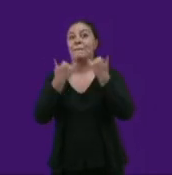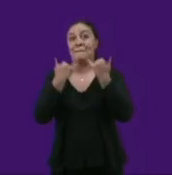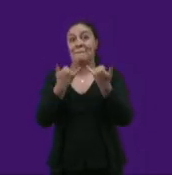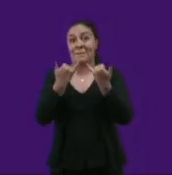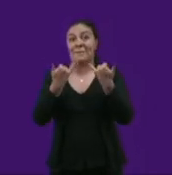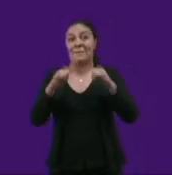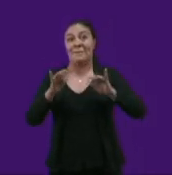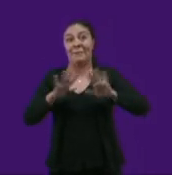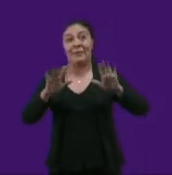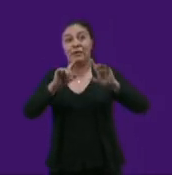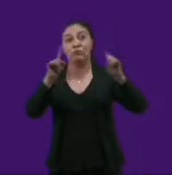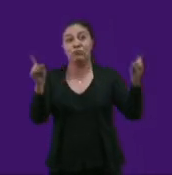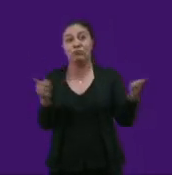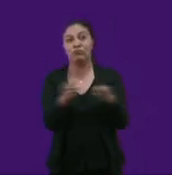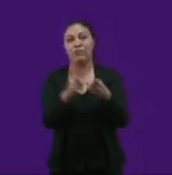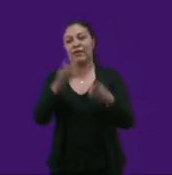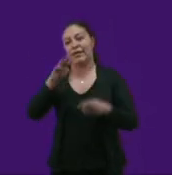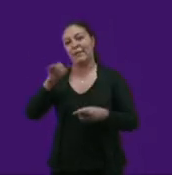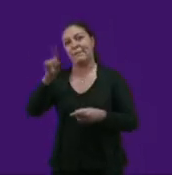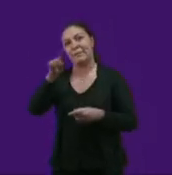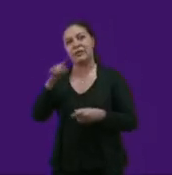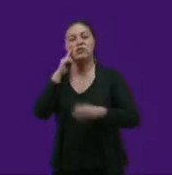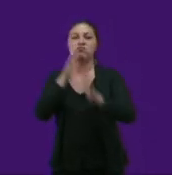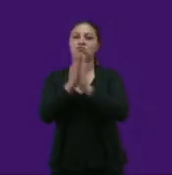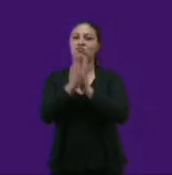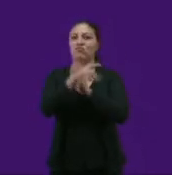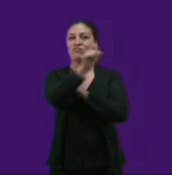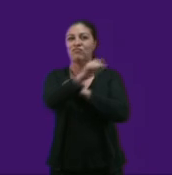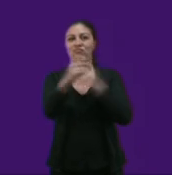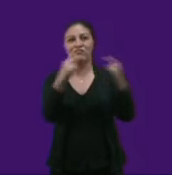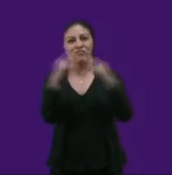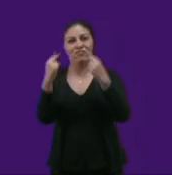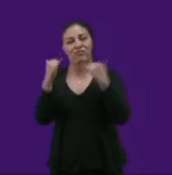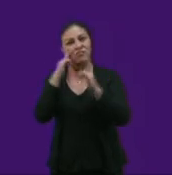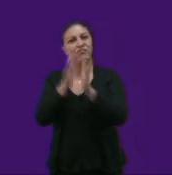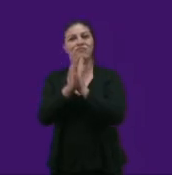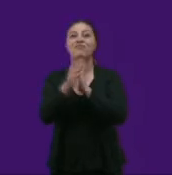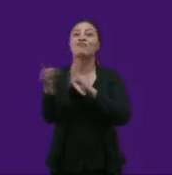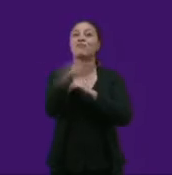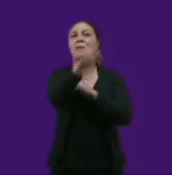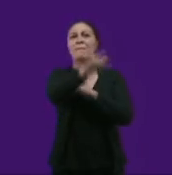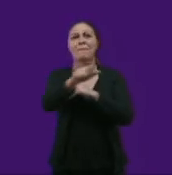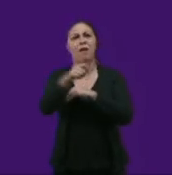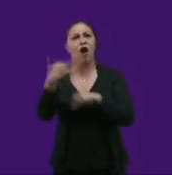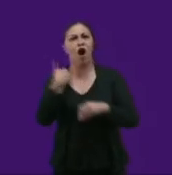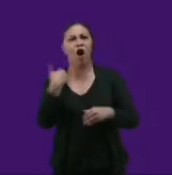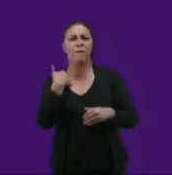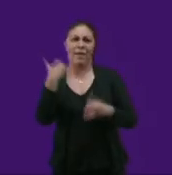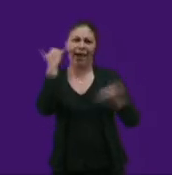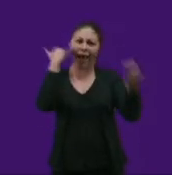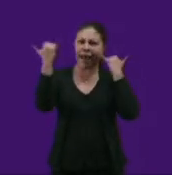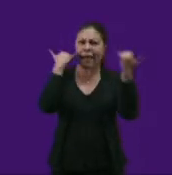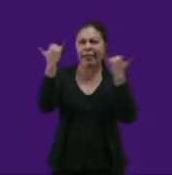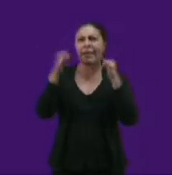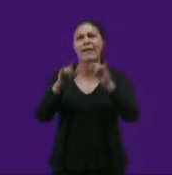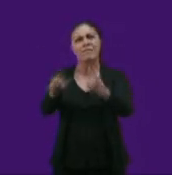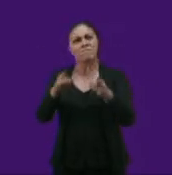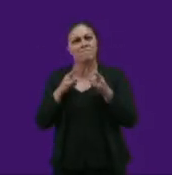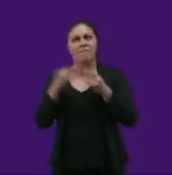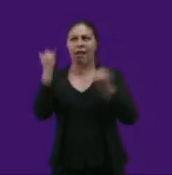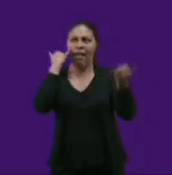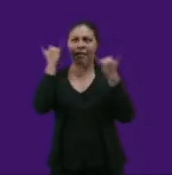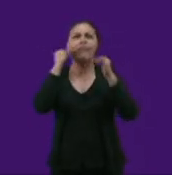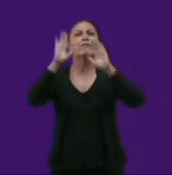redondeando, Marcos, con mensajes para la gente que nos está viendo. Esos jóvenes que tienen muchas ideas, porque estamos en Inspiratic, que necesitamos